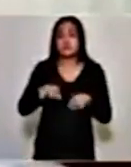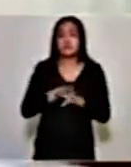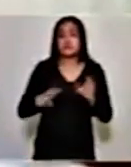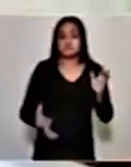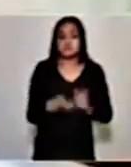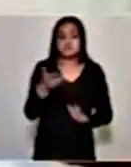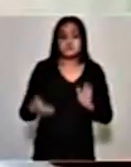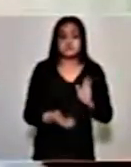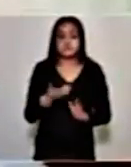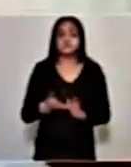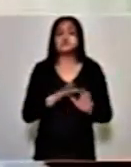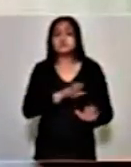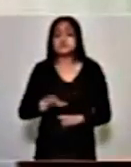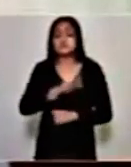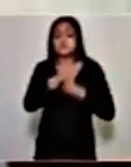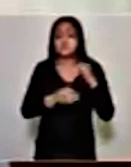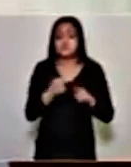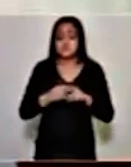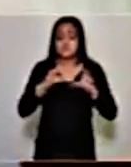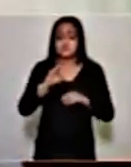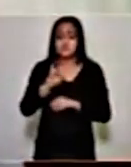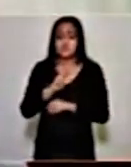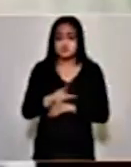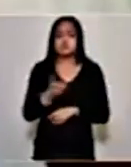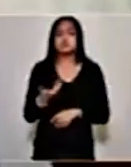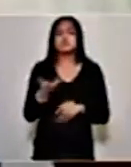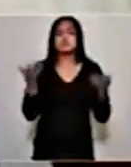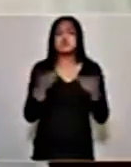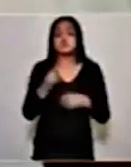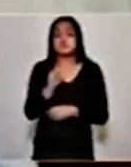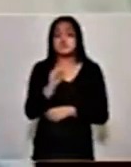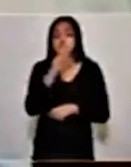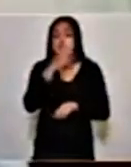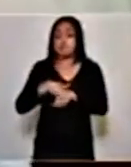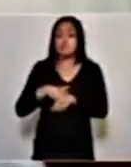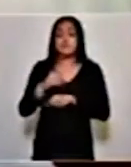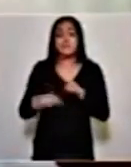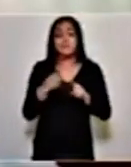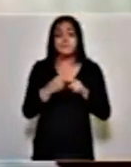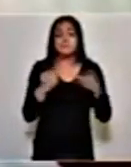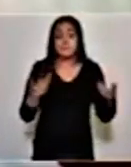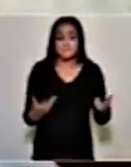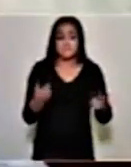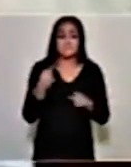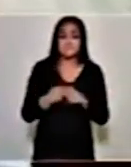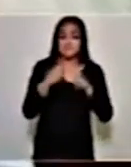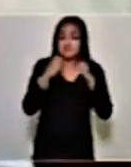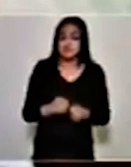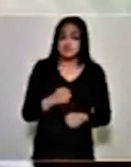maquinaria. Finalmente, por parte de Protección Civil, se hicieron 60 notificaciones más que se